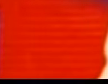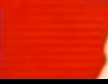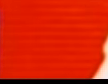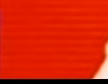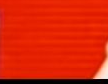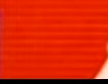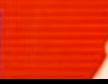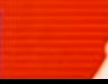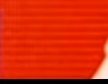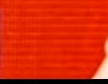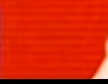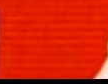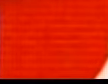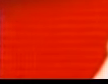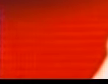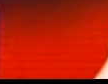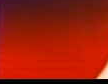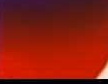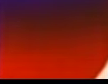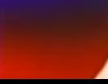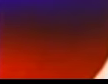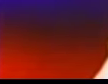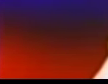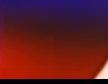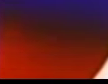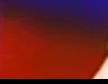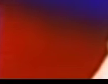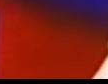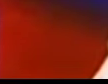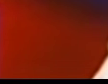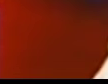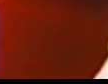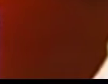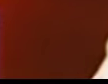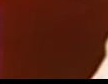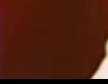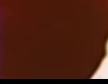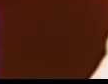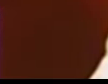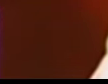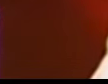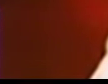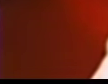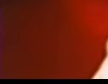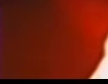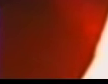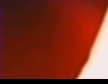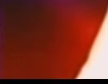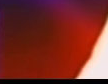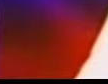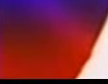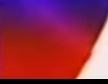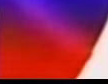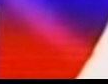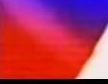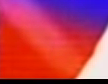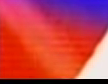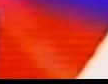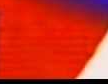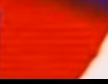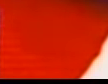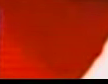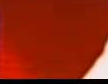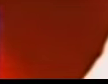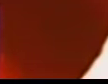unos carros, Renault, para dos personas o incluso por una persona, son casi motos ya, que pueden salir a menos de $11,000, ¿no? Y para el uso